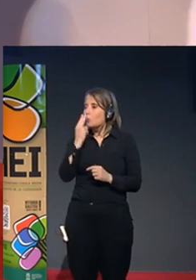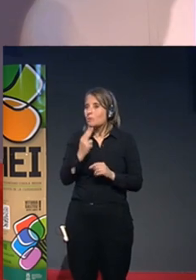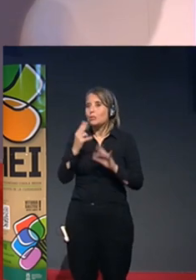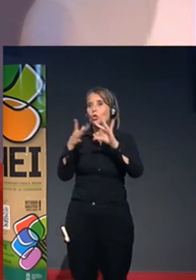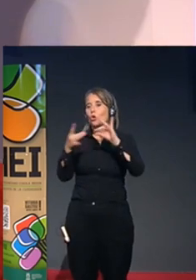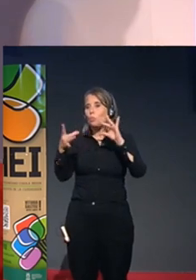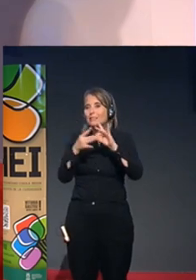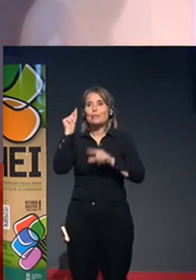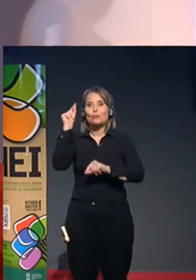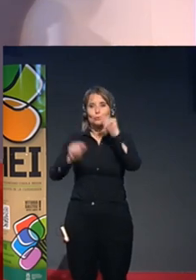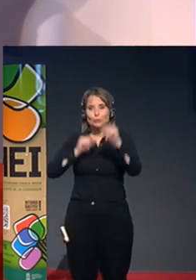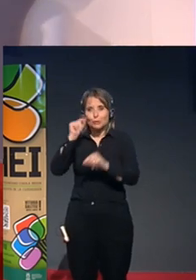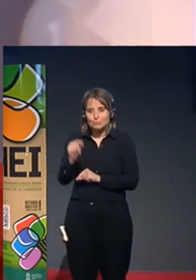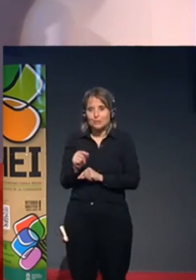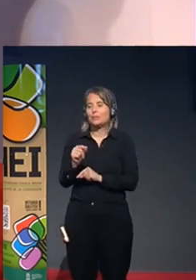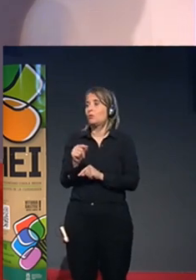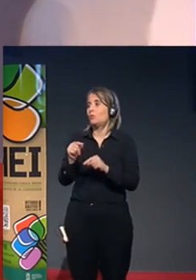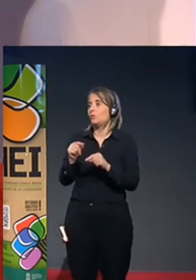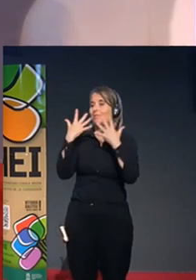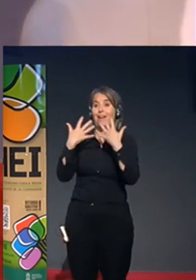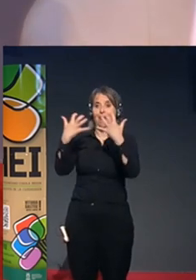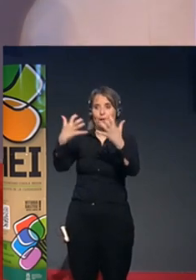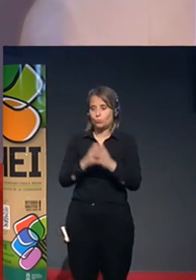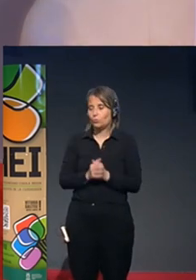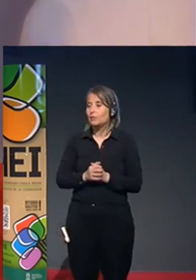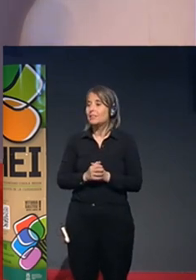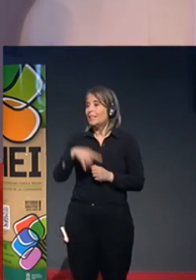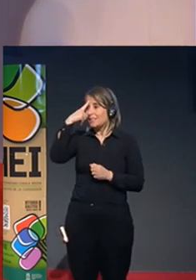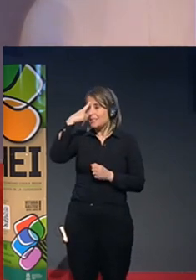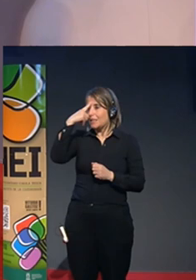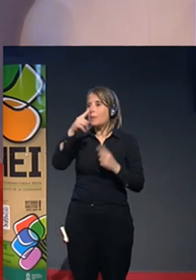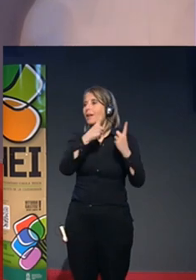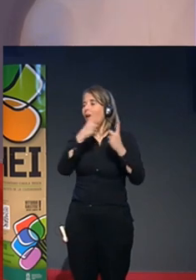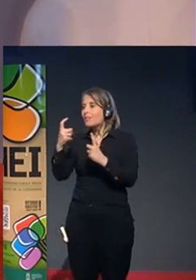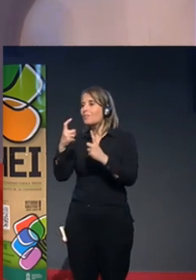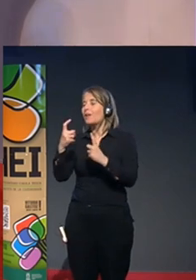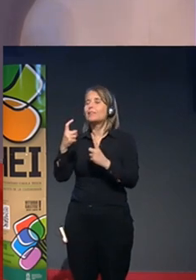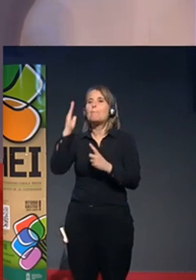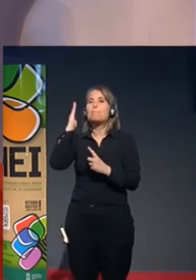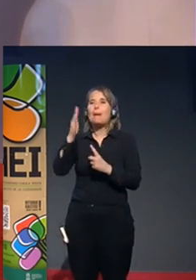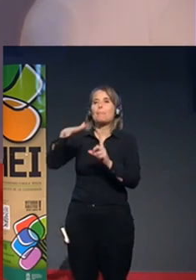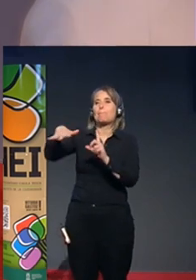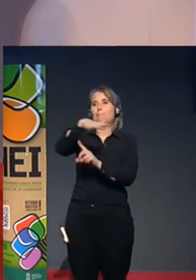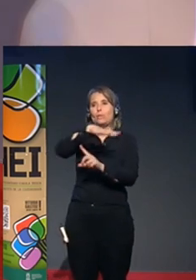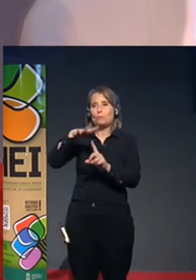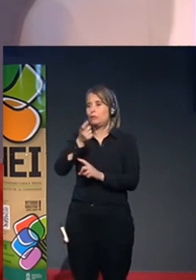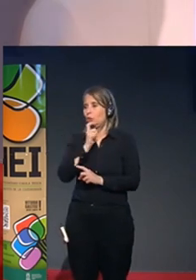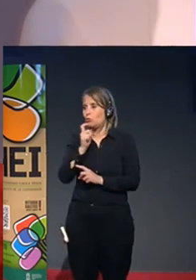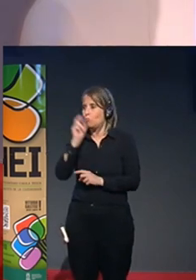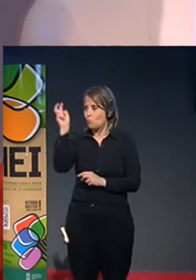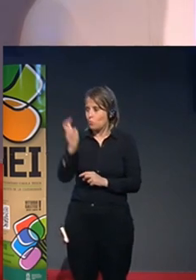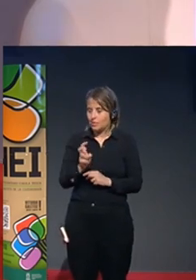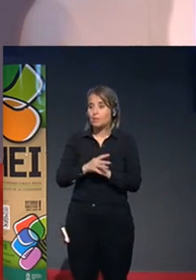compensar las emisiones que genere este acto Así que necesitamos saber cuál ha sido el impacto Cuál va a ser el impacto que va a tener para